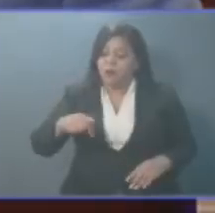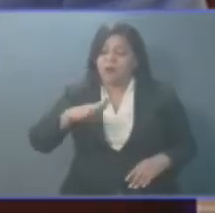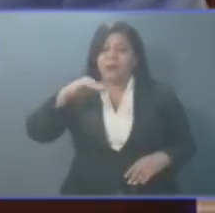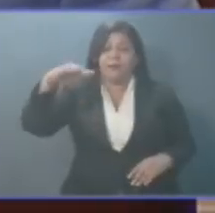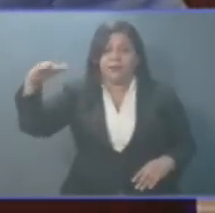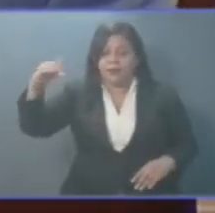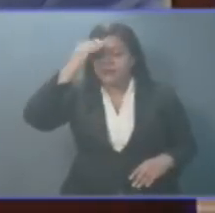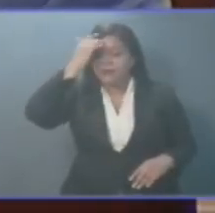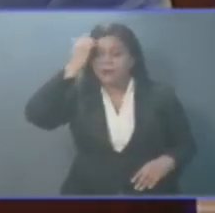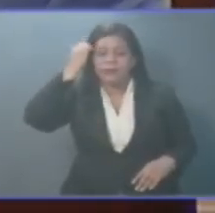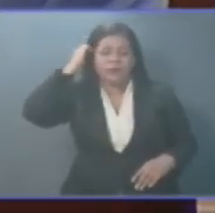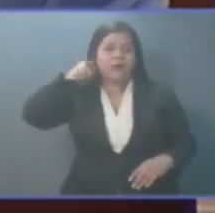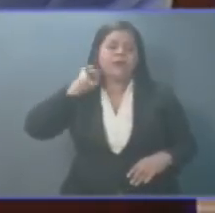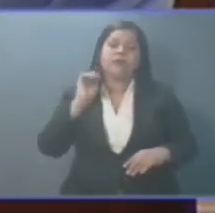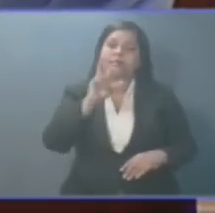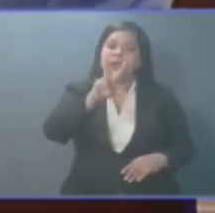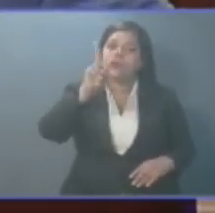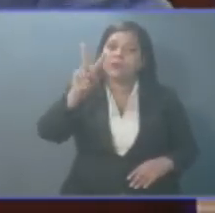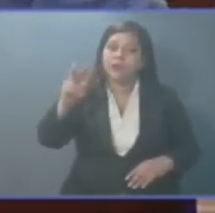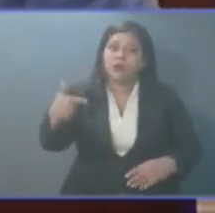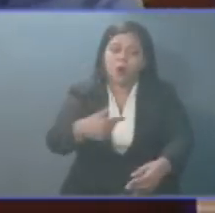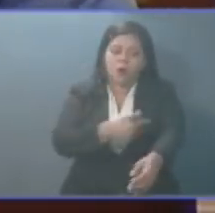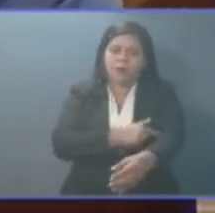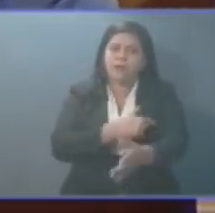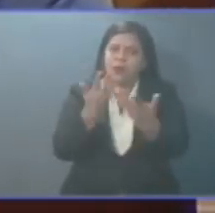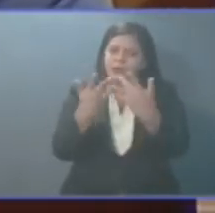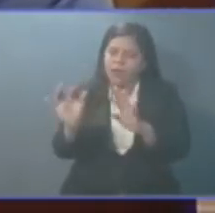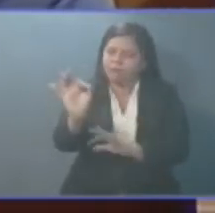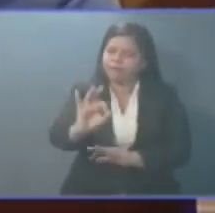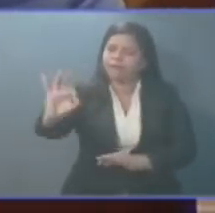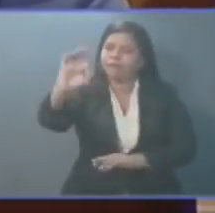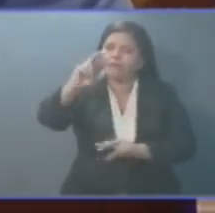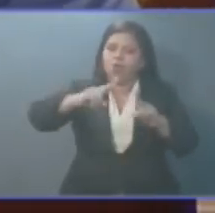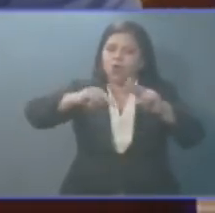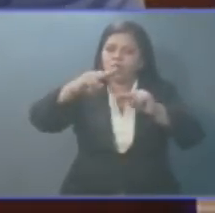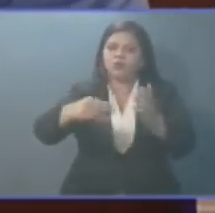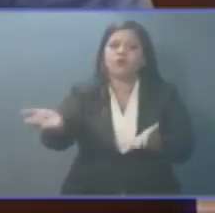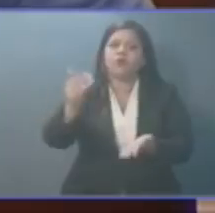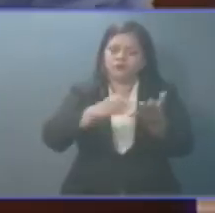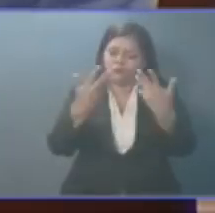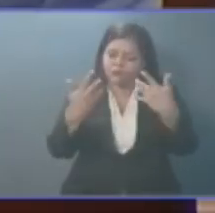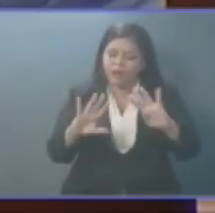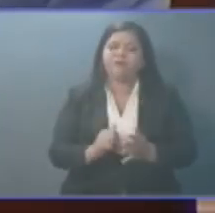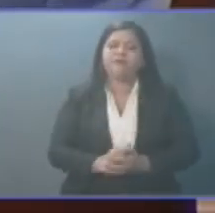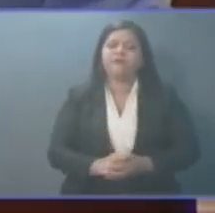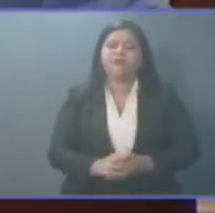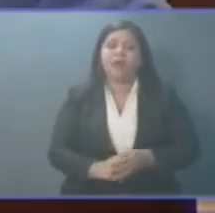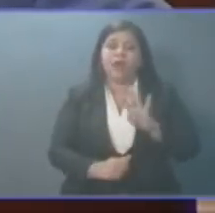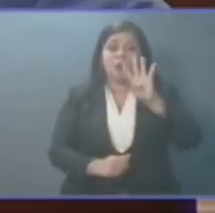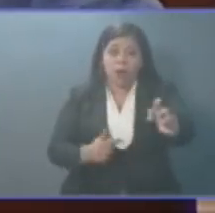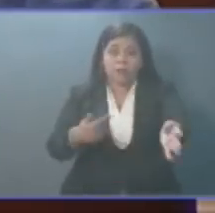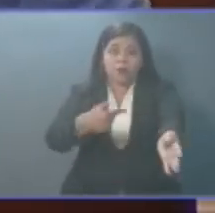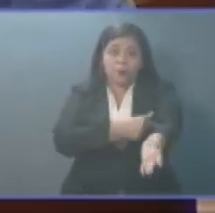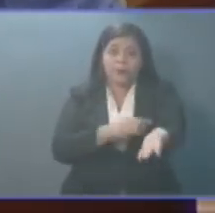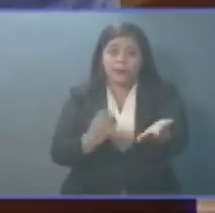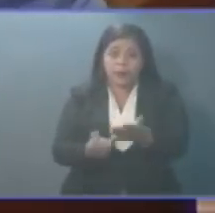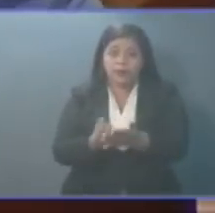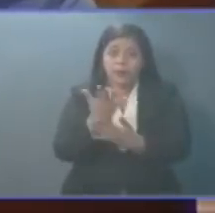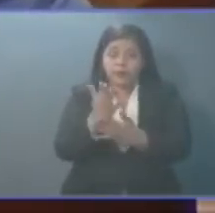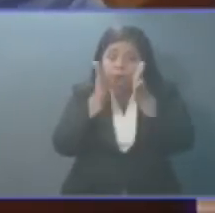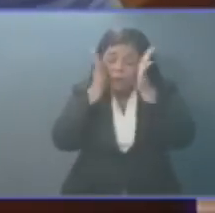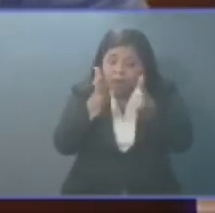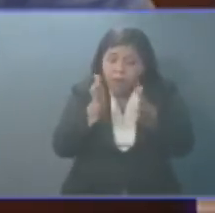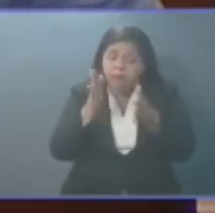país cuenta con 32 hospitales reconstruidos de la Red Pública Nacional, más de 4 hospitales temporales que atienden